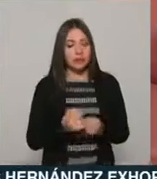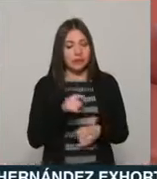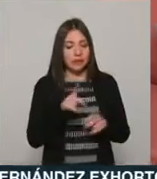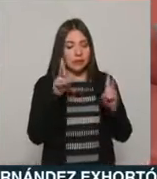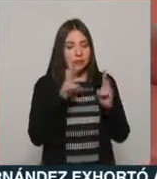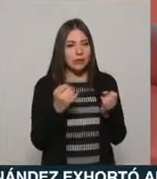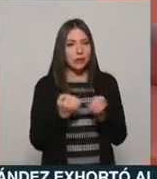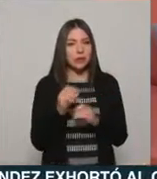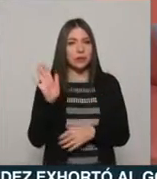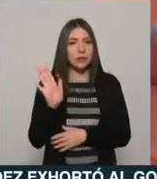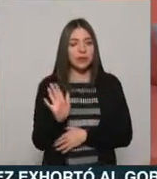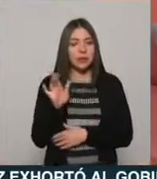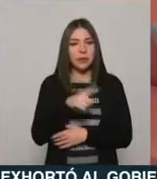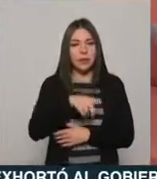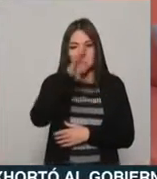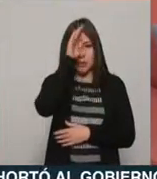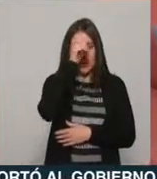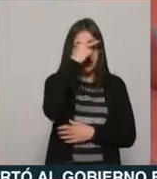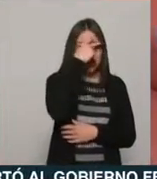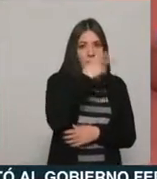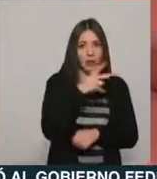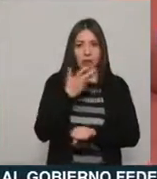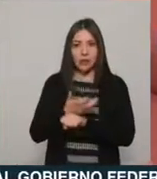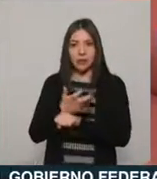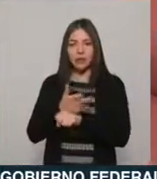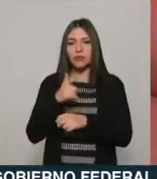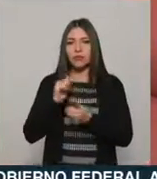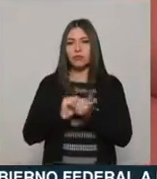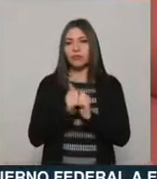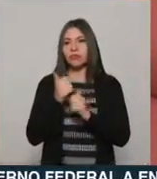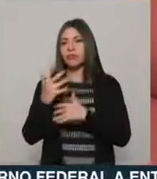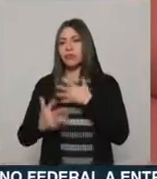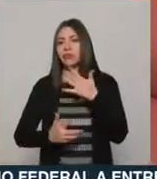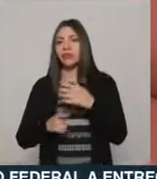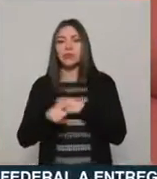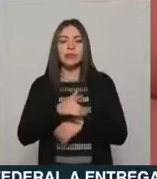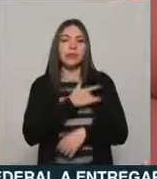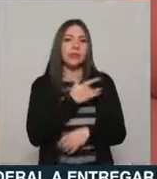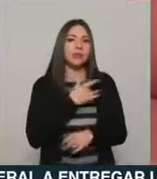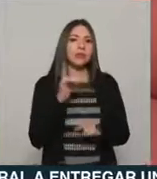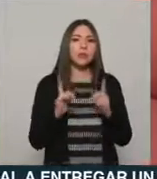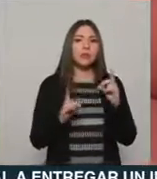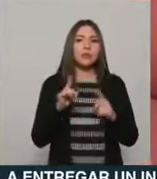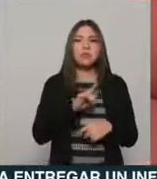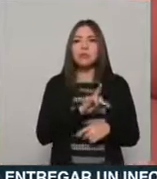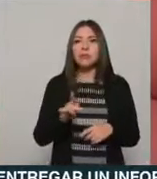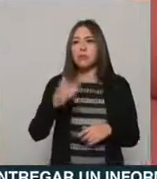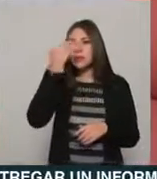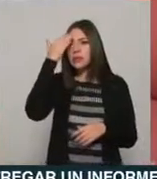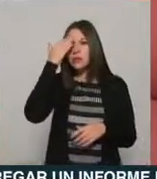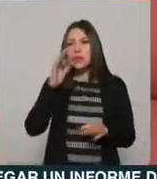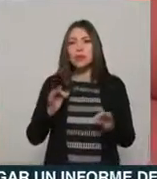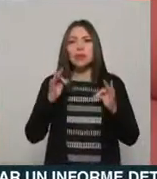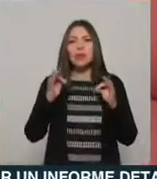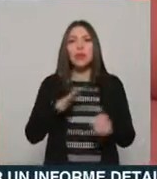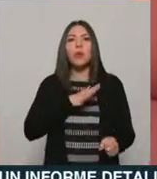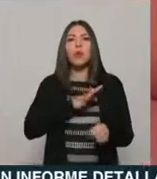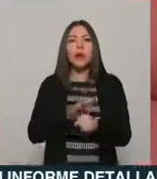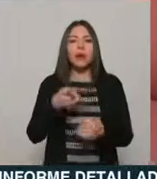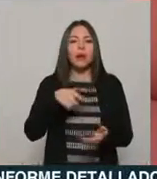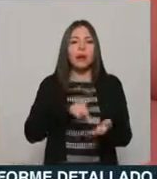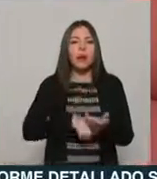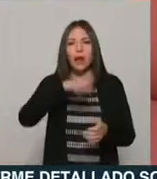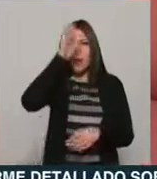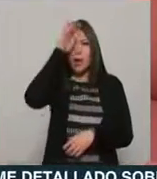el acuerdo migratorio entre México y Estados Unidos ha generado mucha polémica y dudas porque al parecer no se conoce todo el contenido del convenio. Para darnos